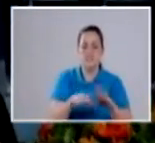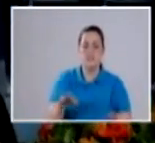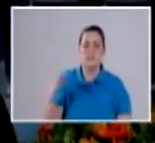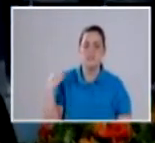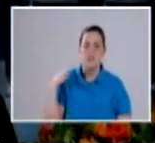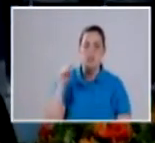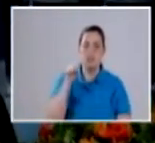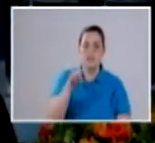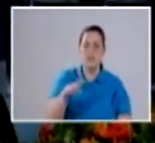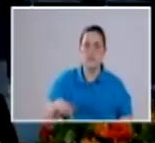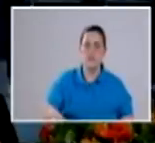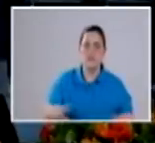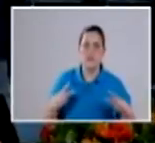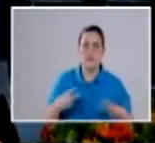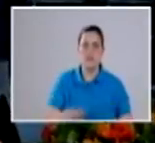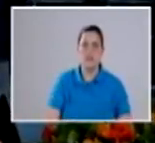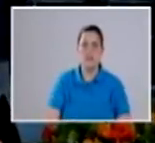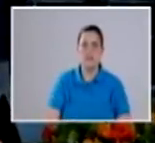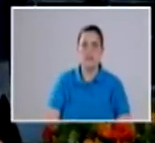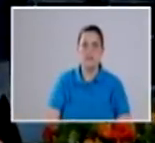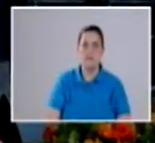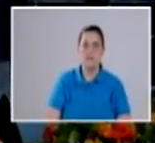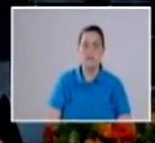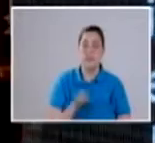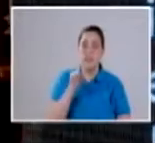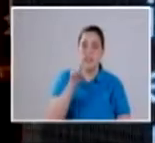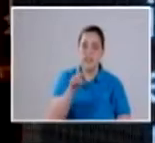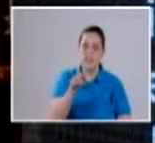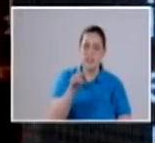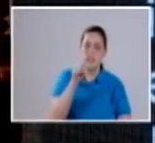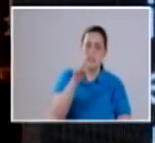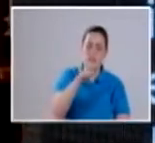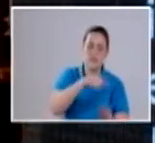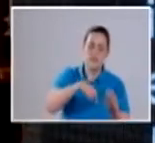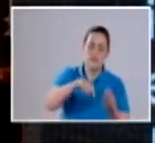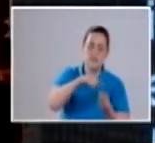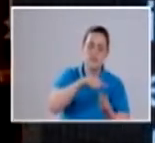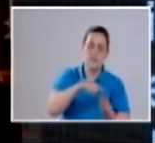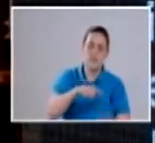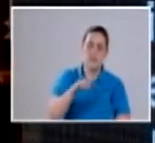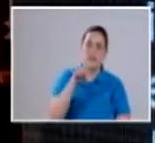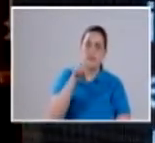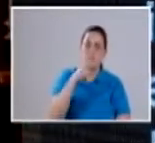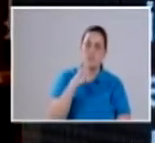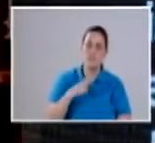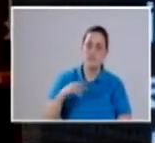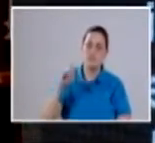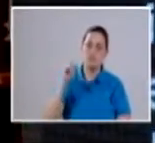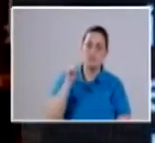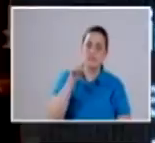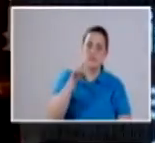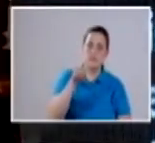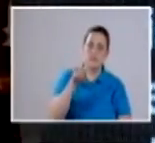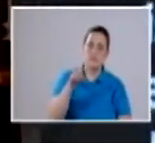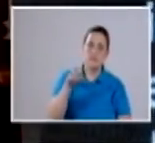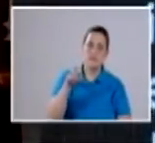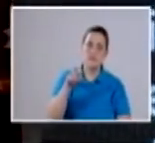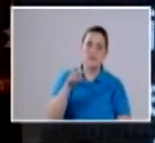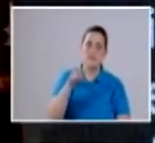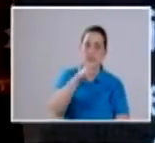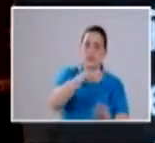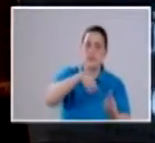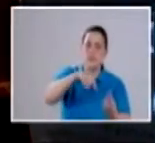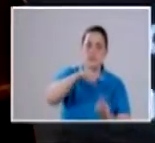bendecir. A ti, a los tuyos, a tus hijos, a tu familia, tu entorno, tu trabajo,